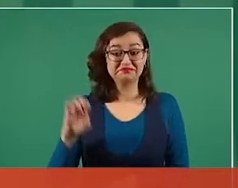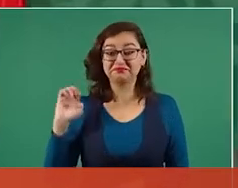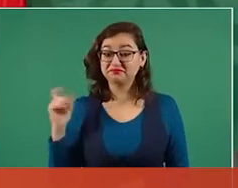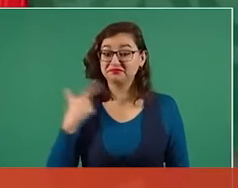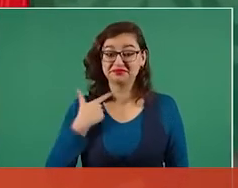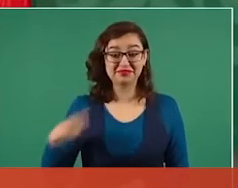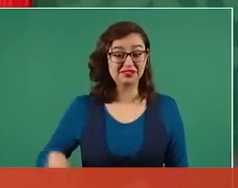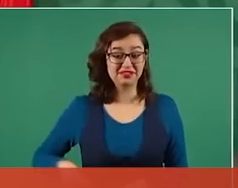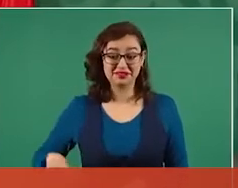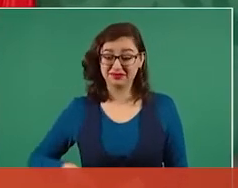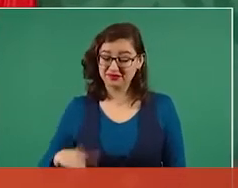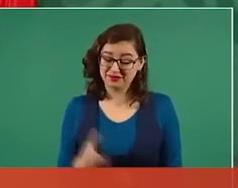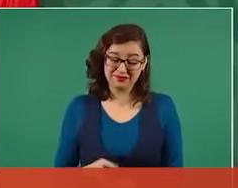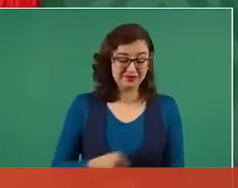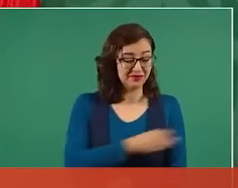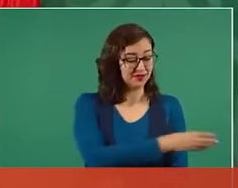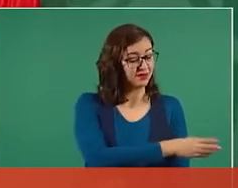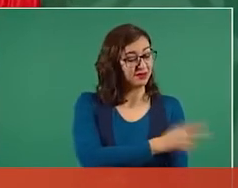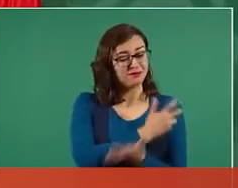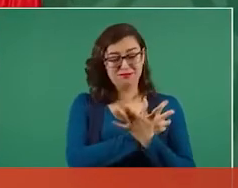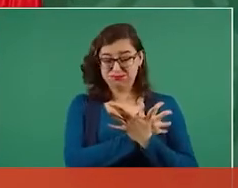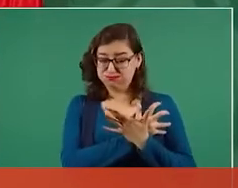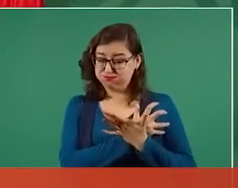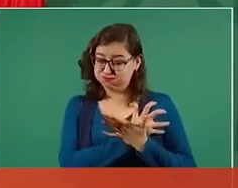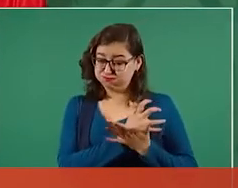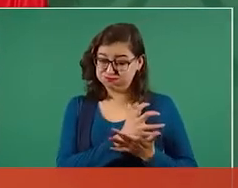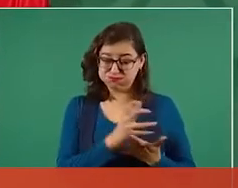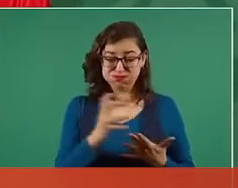el comportamiento